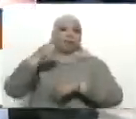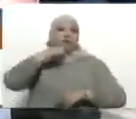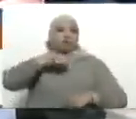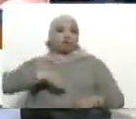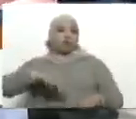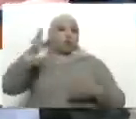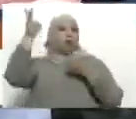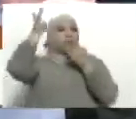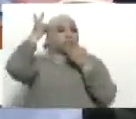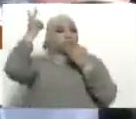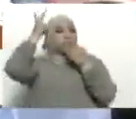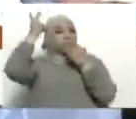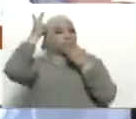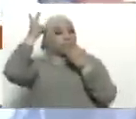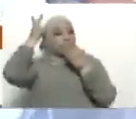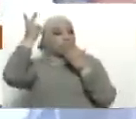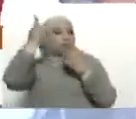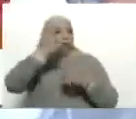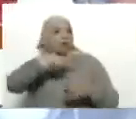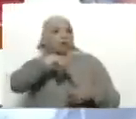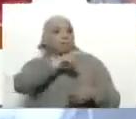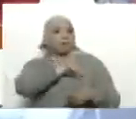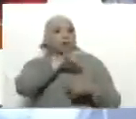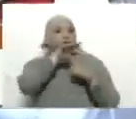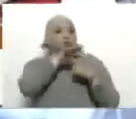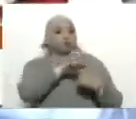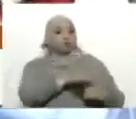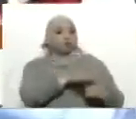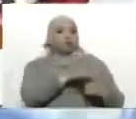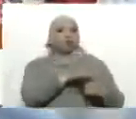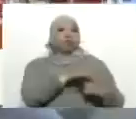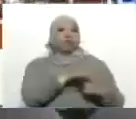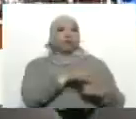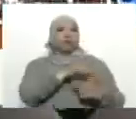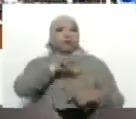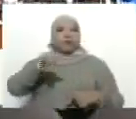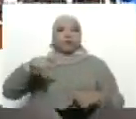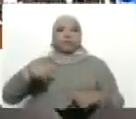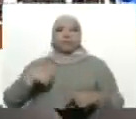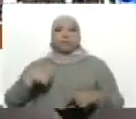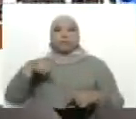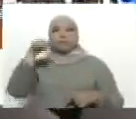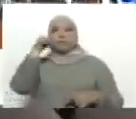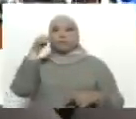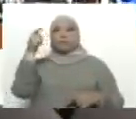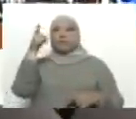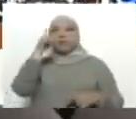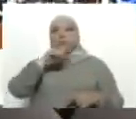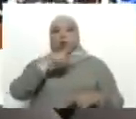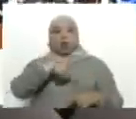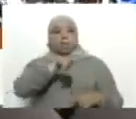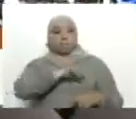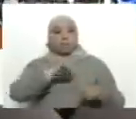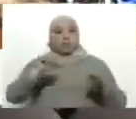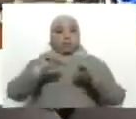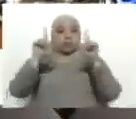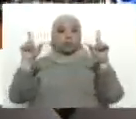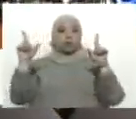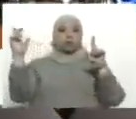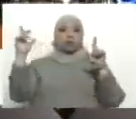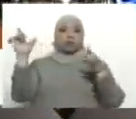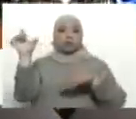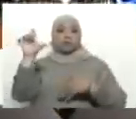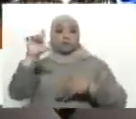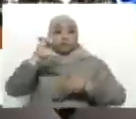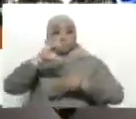lo sufrimos nuestro pueblo originarios el caso iberoamericano cuando España pues vino a descubrir América como si no estaba